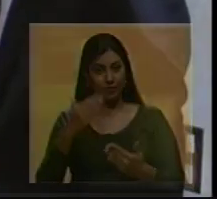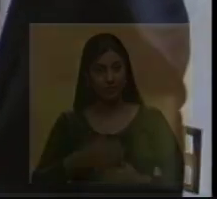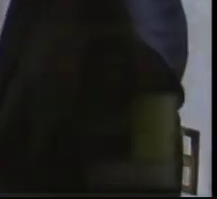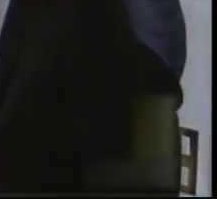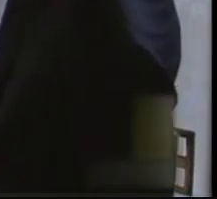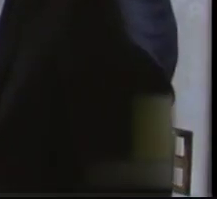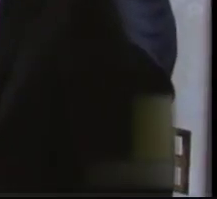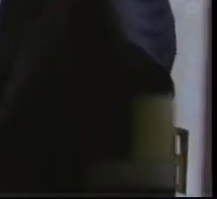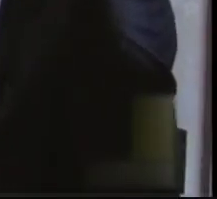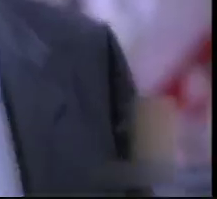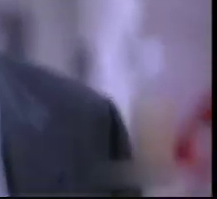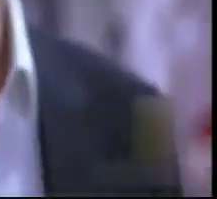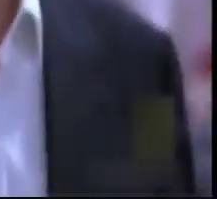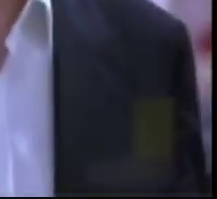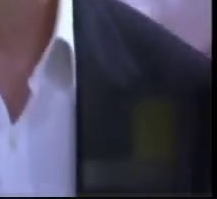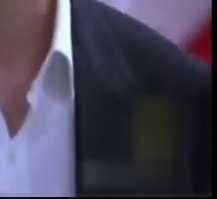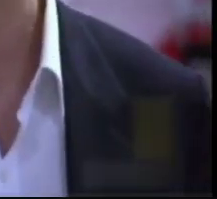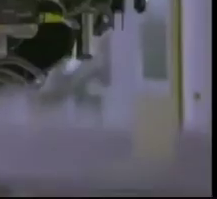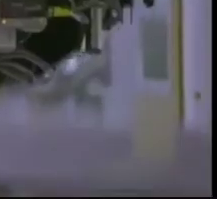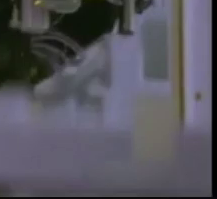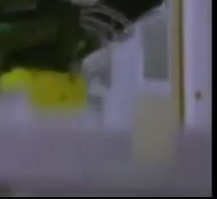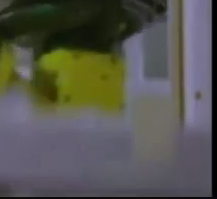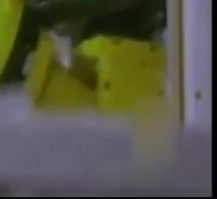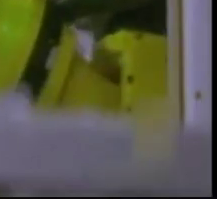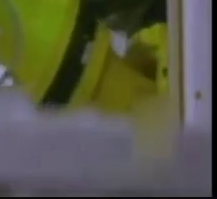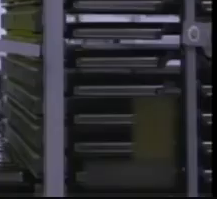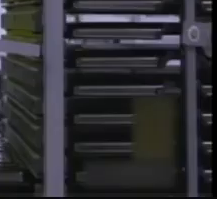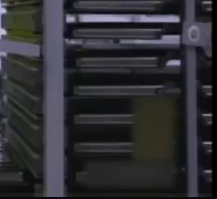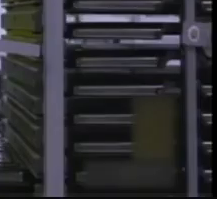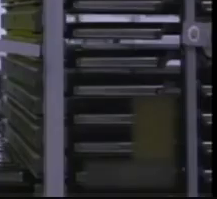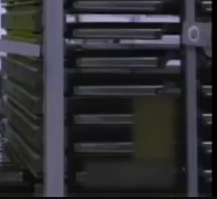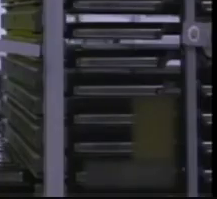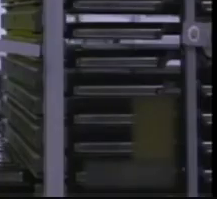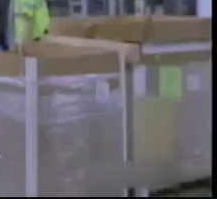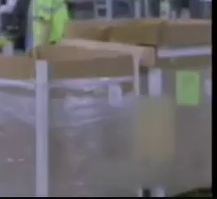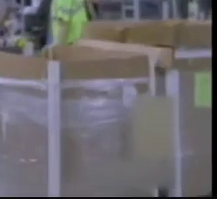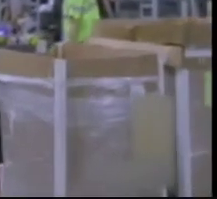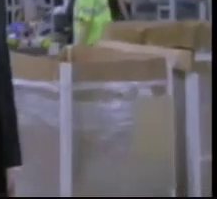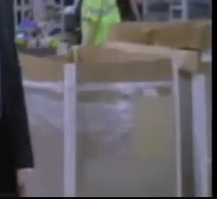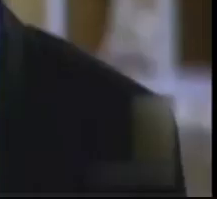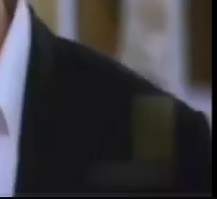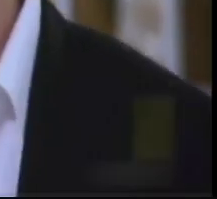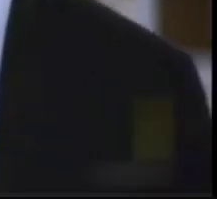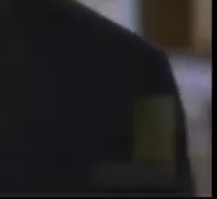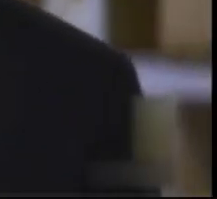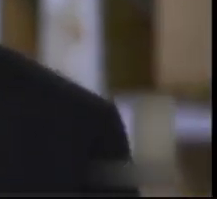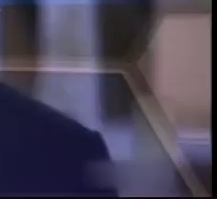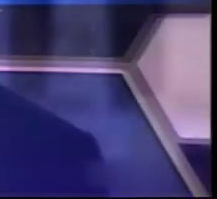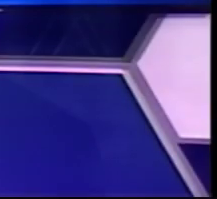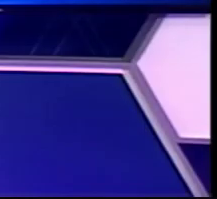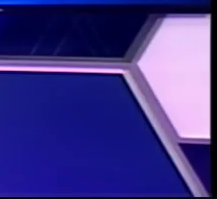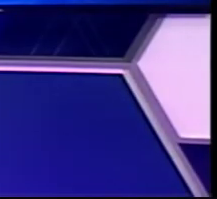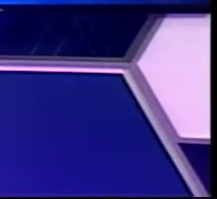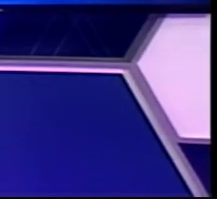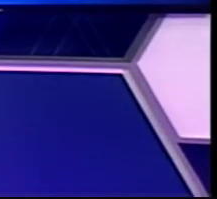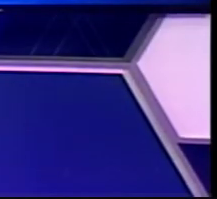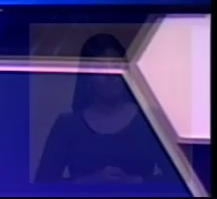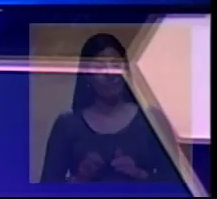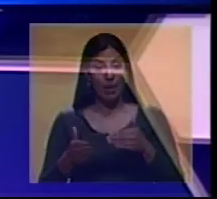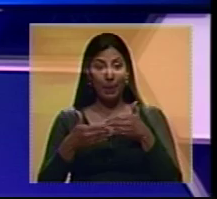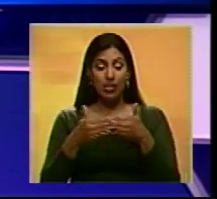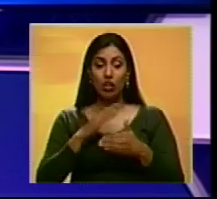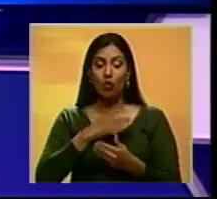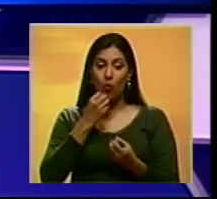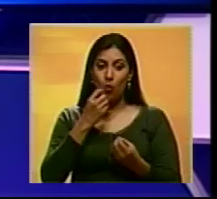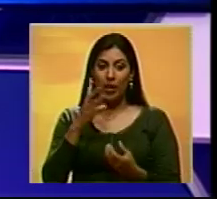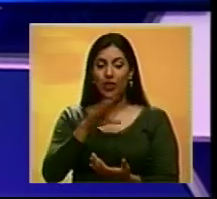course in time? You need 100 gigafactories to transition to sustainable energy. That would make the United States. Para cerrar, los voy a